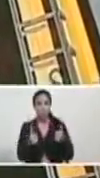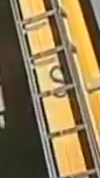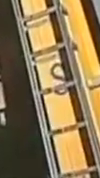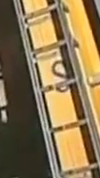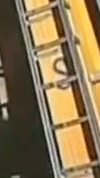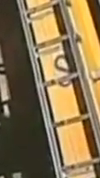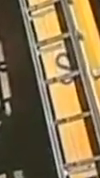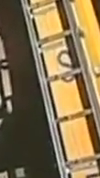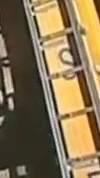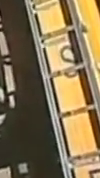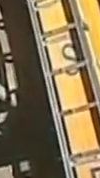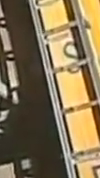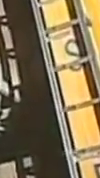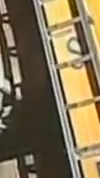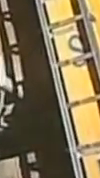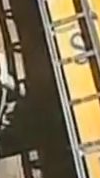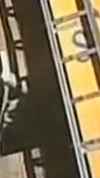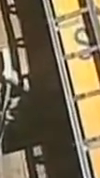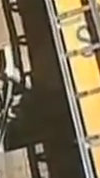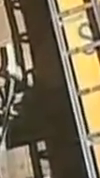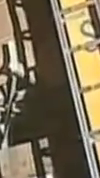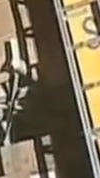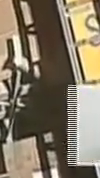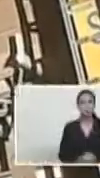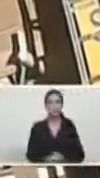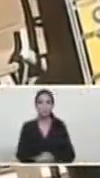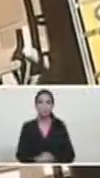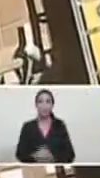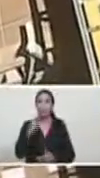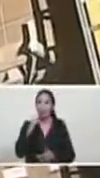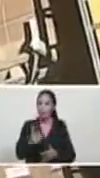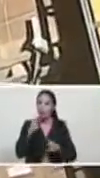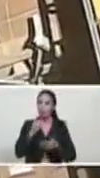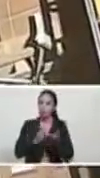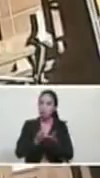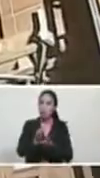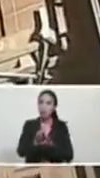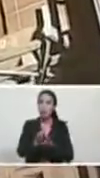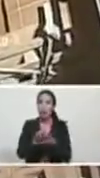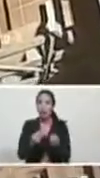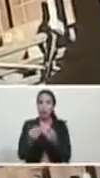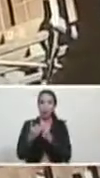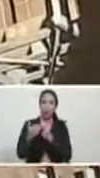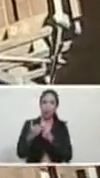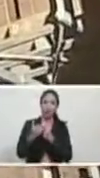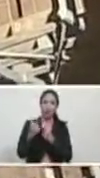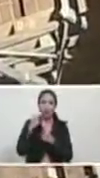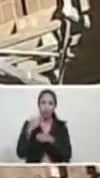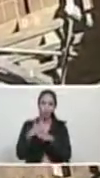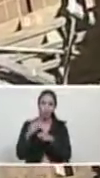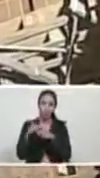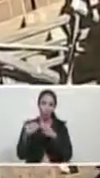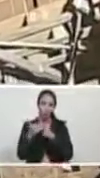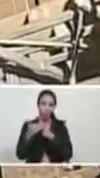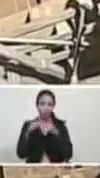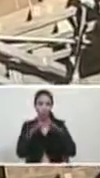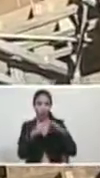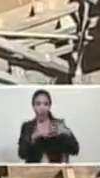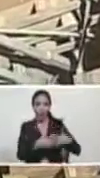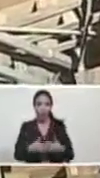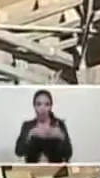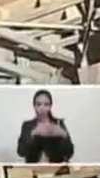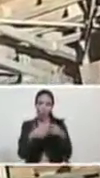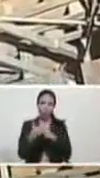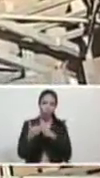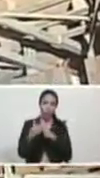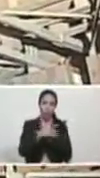popa, avanzando, abastecido, a pesar de la persecución imperialista de Donald Trump contra la